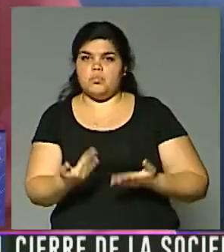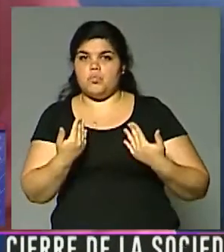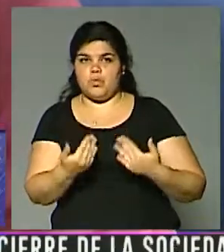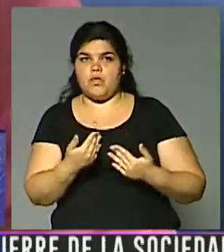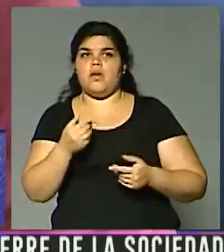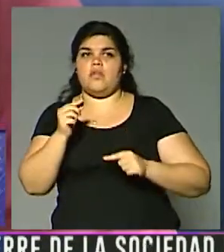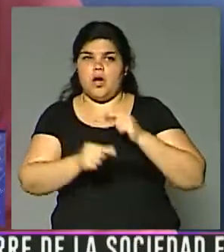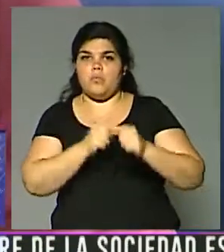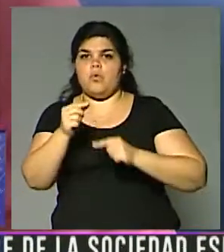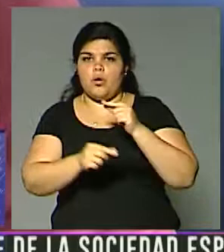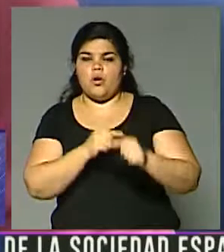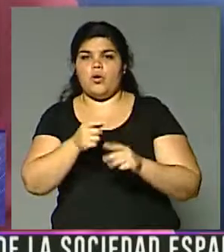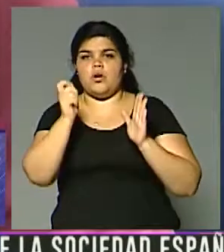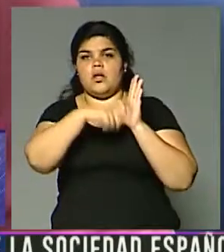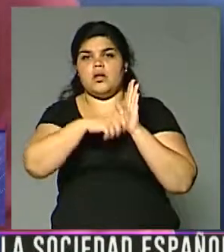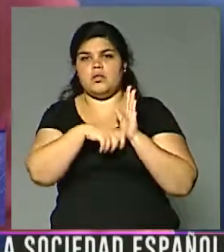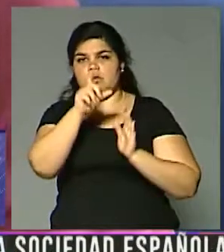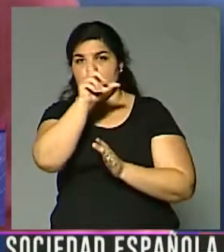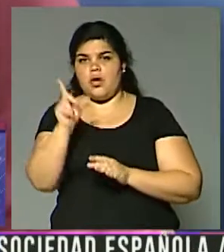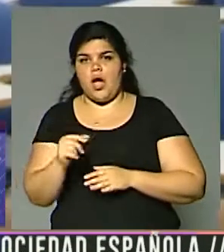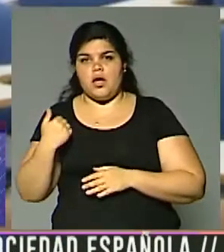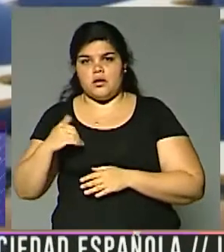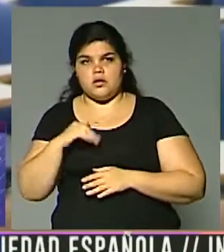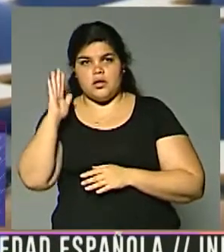se pueda hacer en todos los registros civiles de argentina